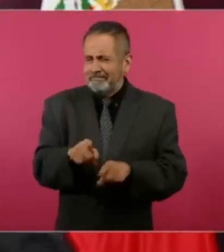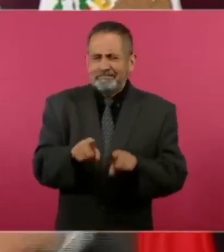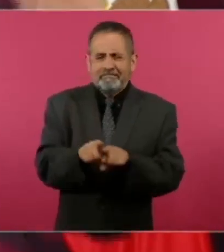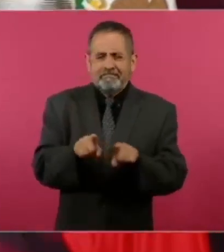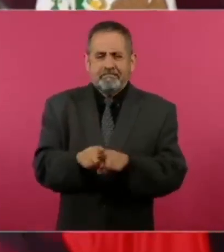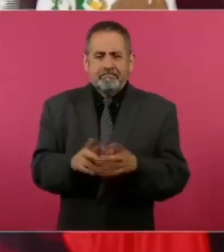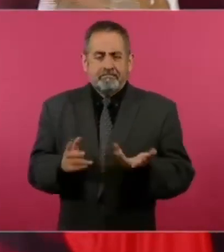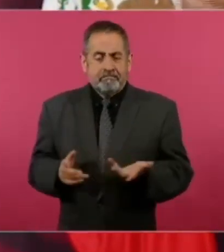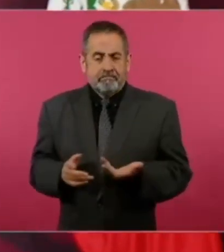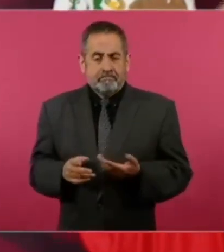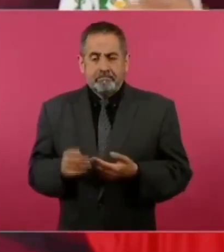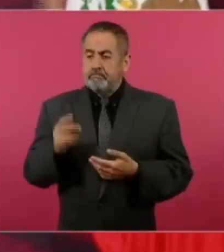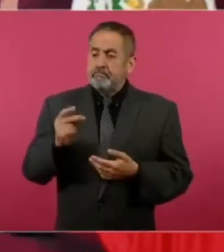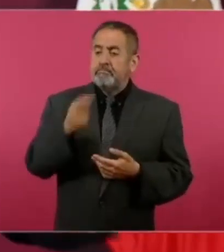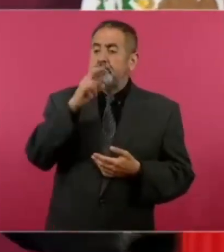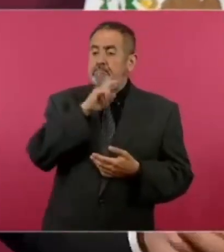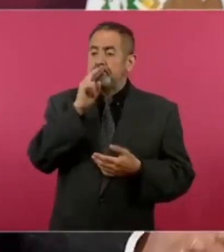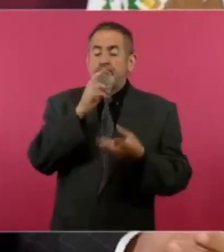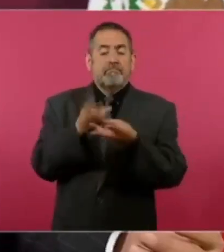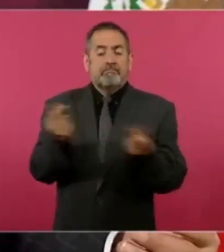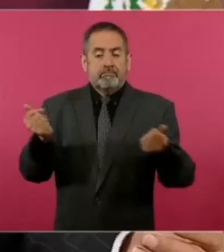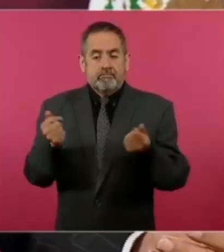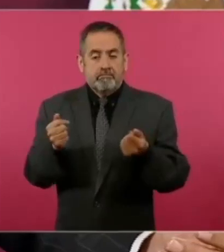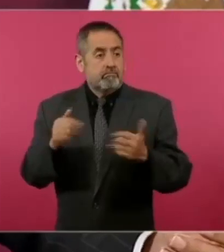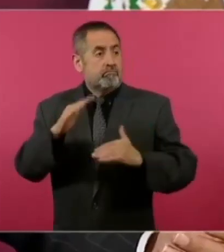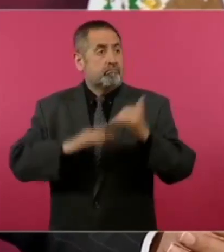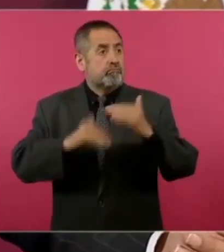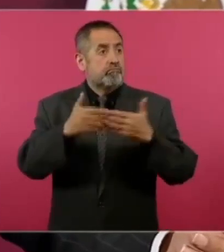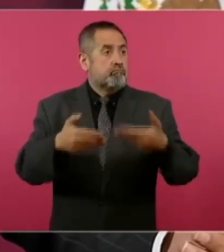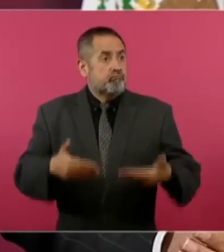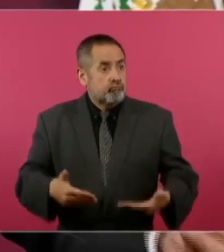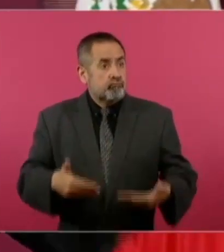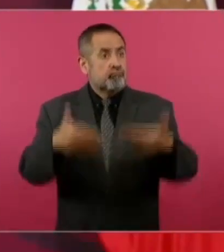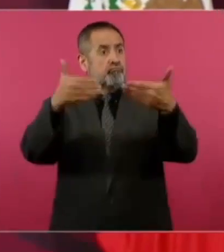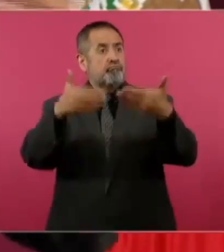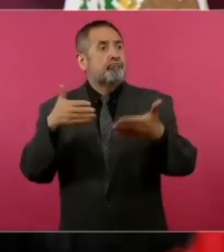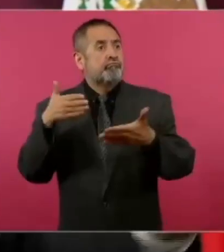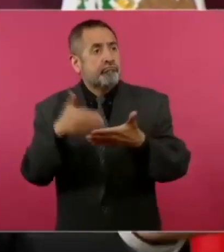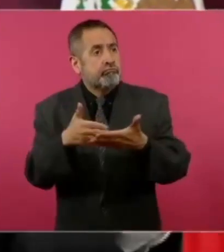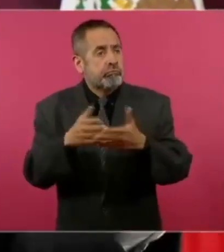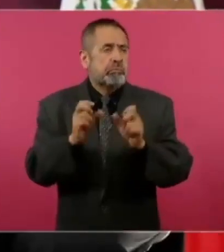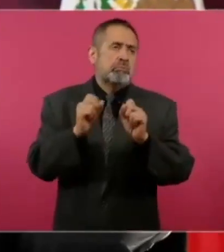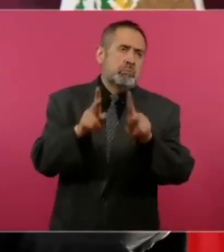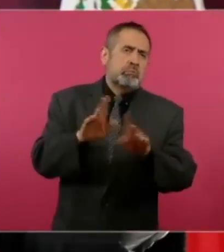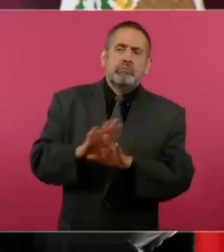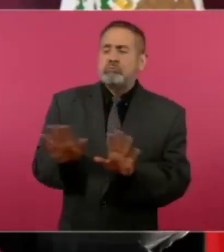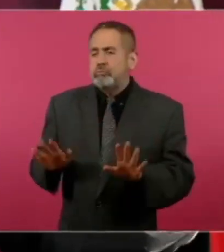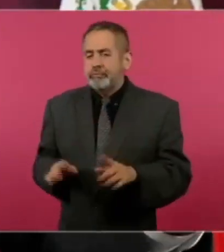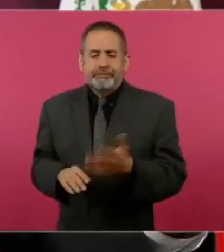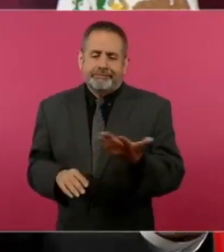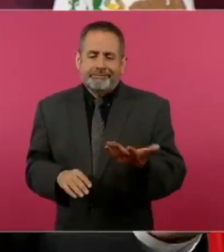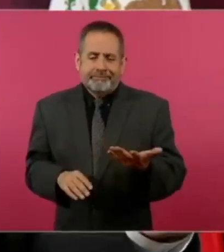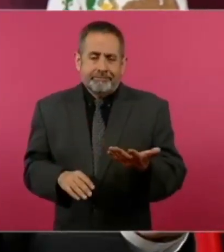no se va a resolver con muros ni militarizando la frontera.